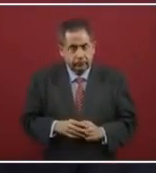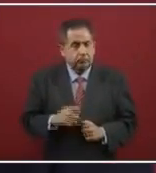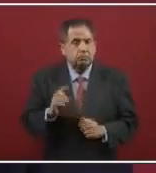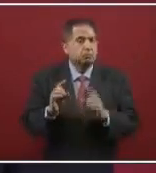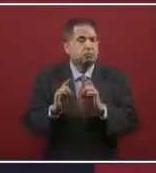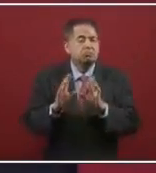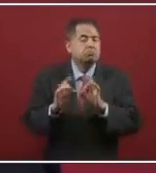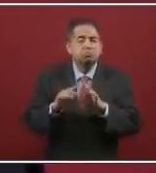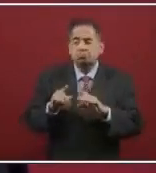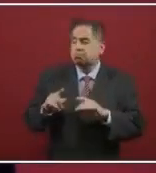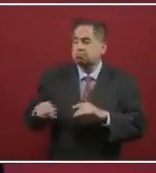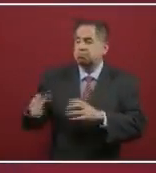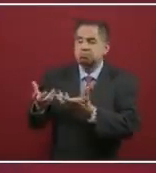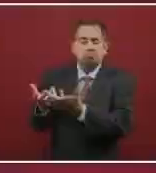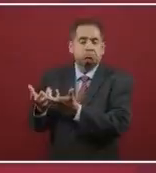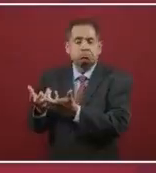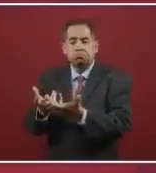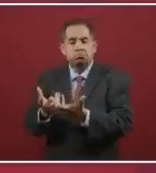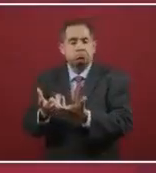tengan